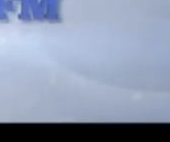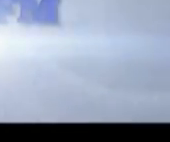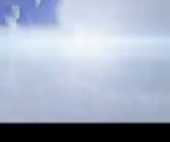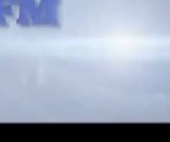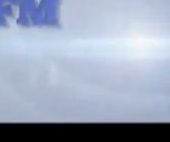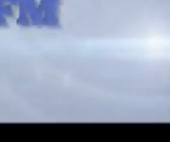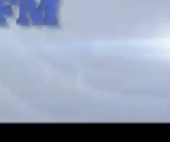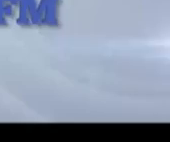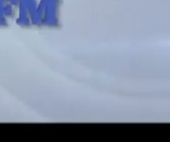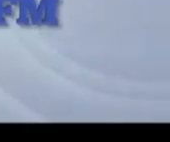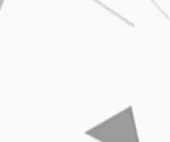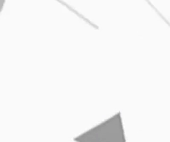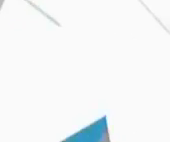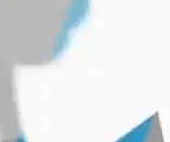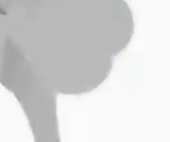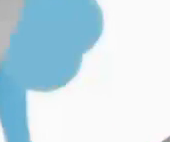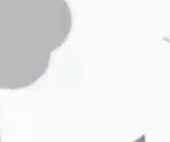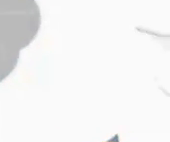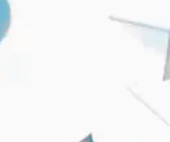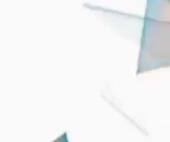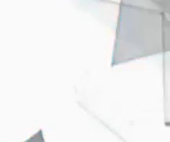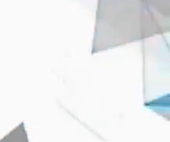FM.